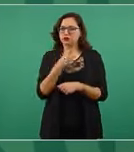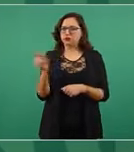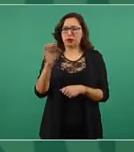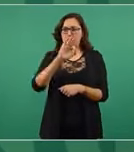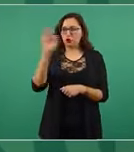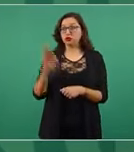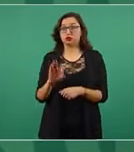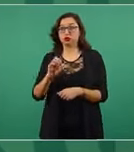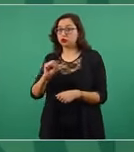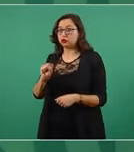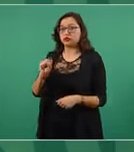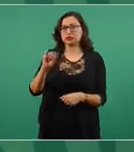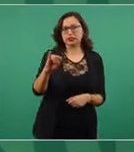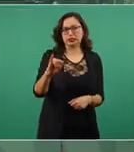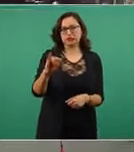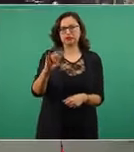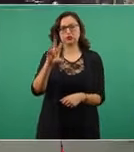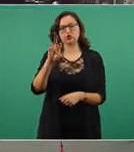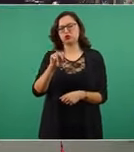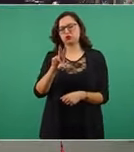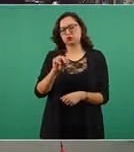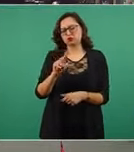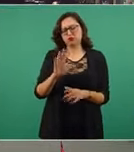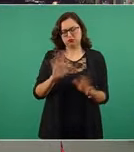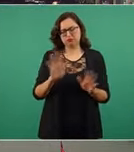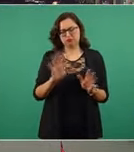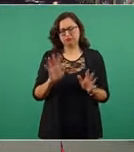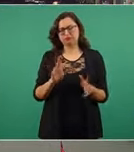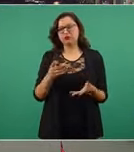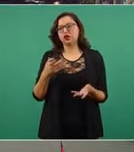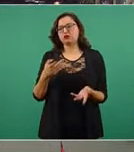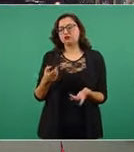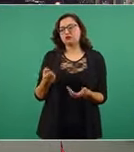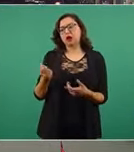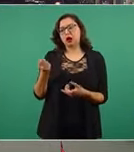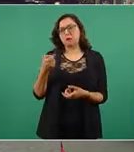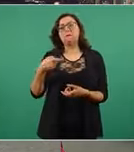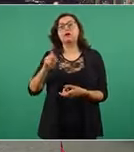del 100%. Y en otras que no,